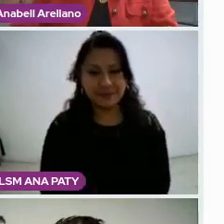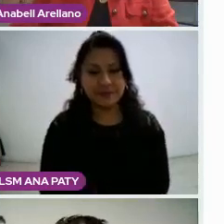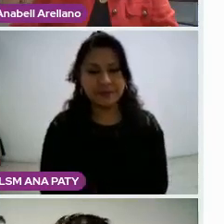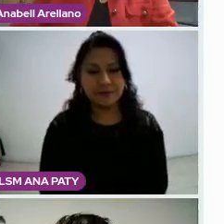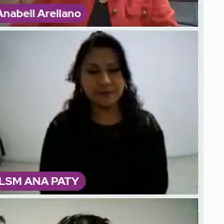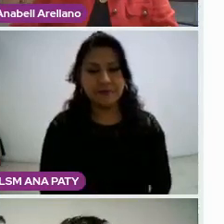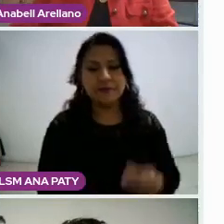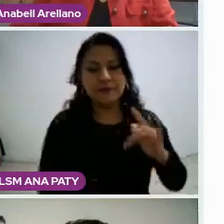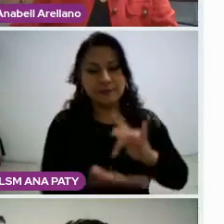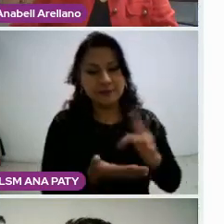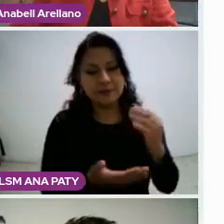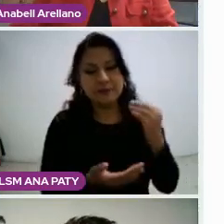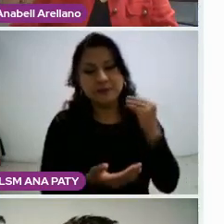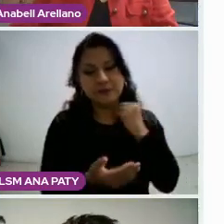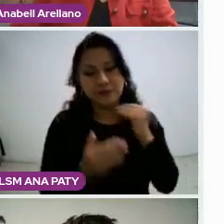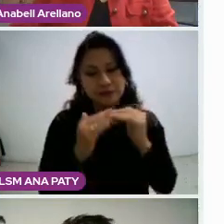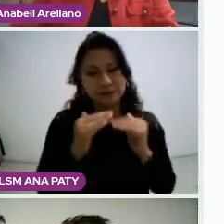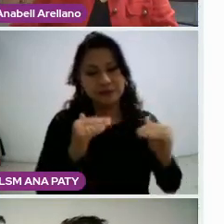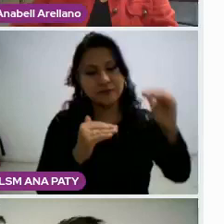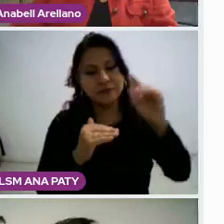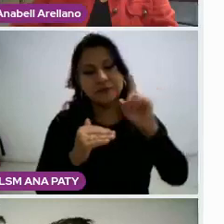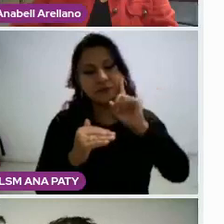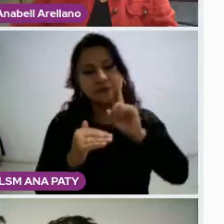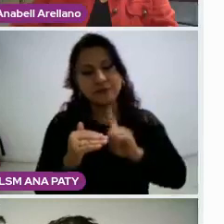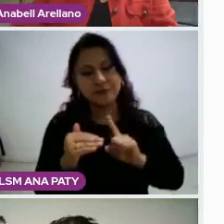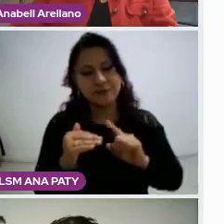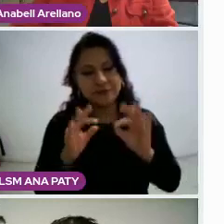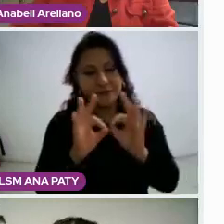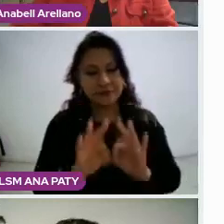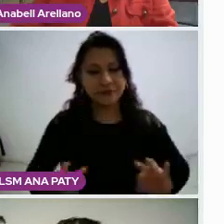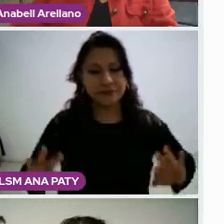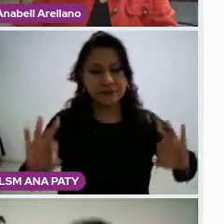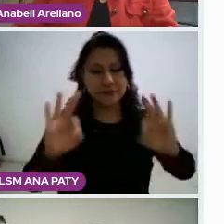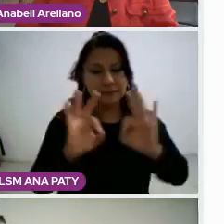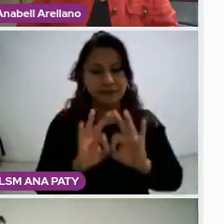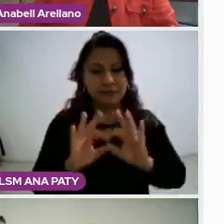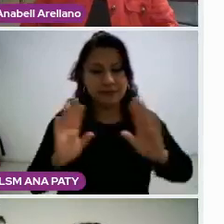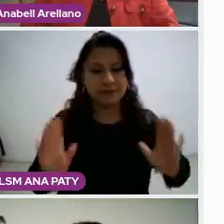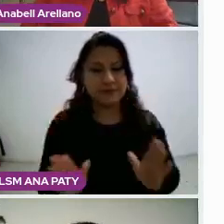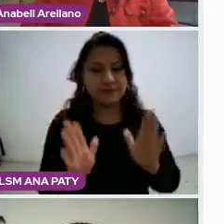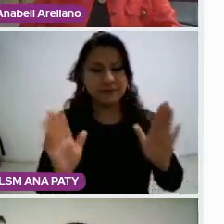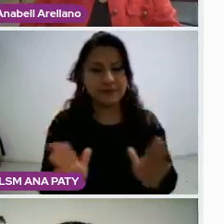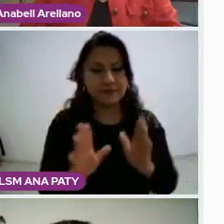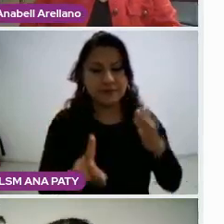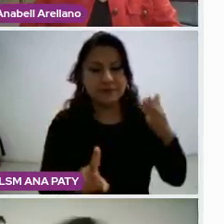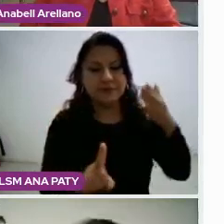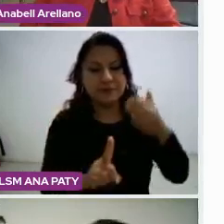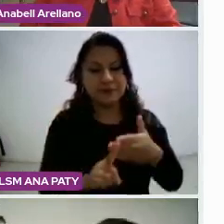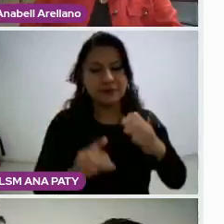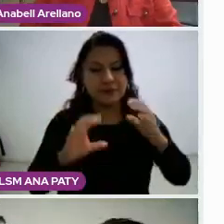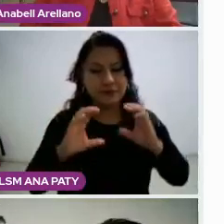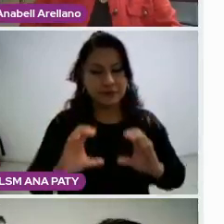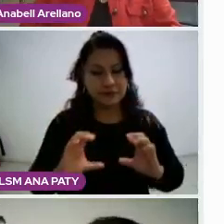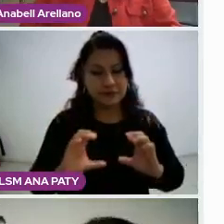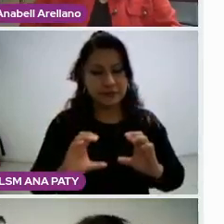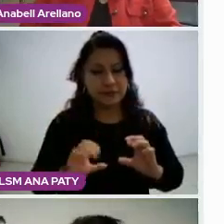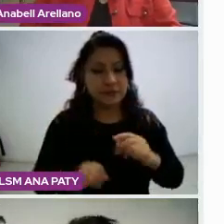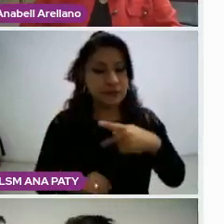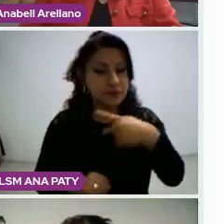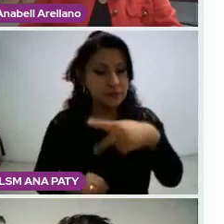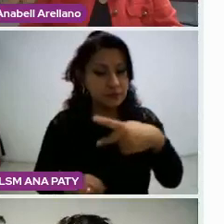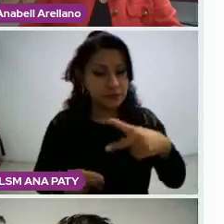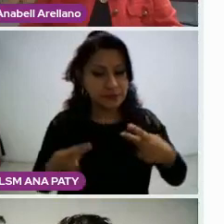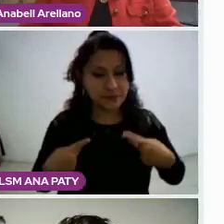esos espacios tan importantes que además impulsan el cuidado de las personas y de los trabajadores, ¿no? Que